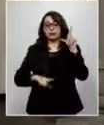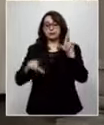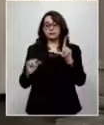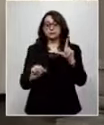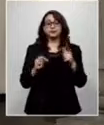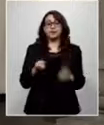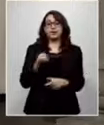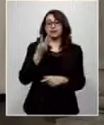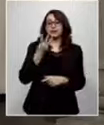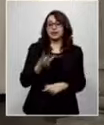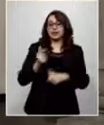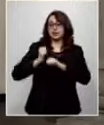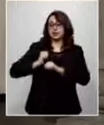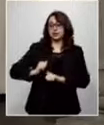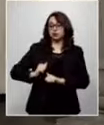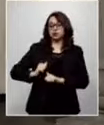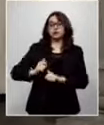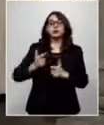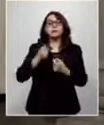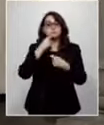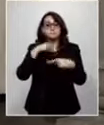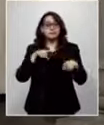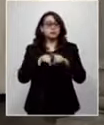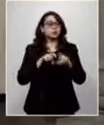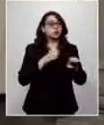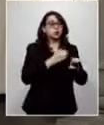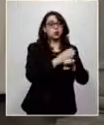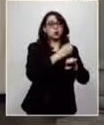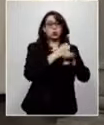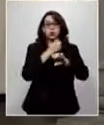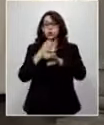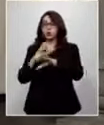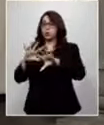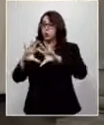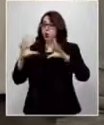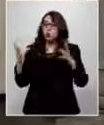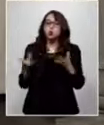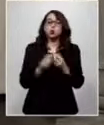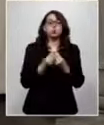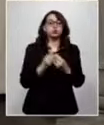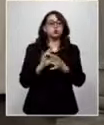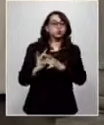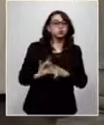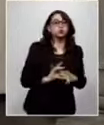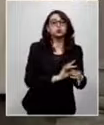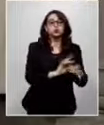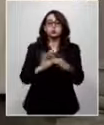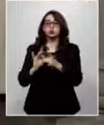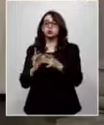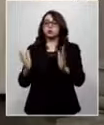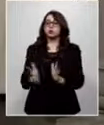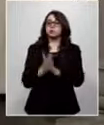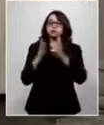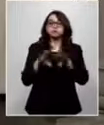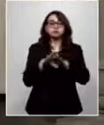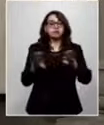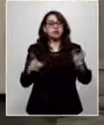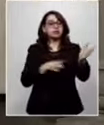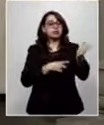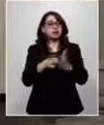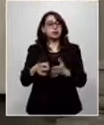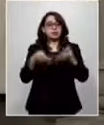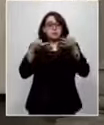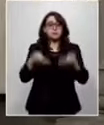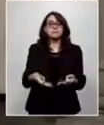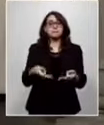la República Federal, gustosamente dicha ahora, República Federal Democrática y de Derecho, para